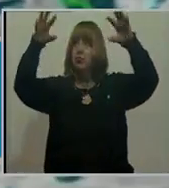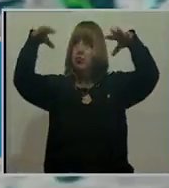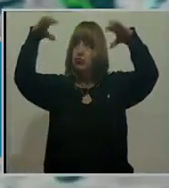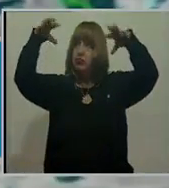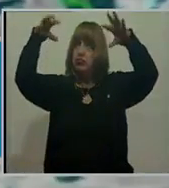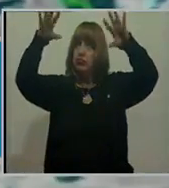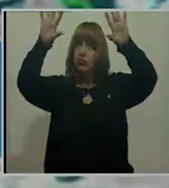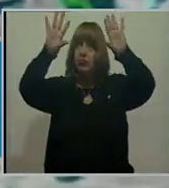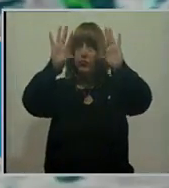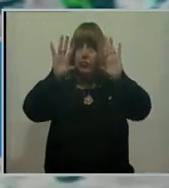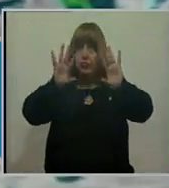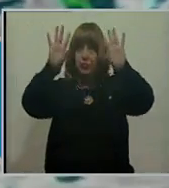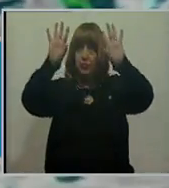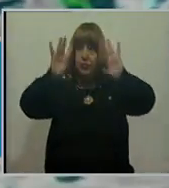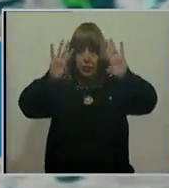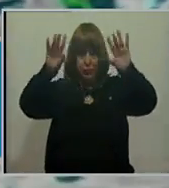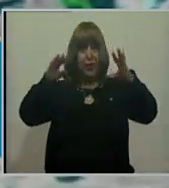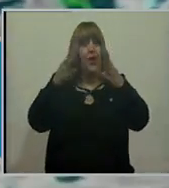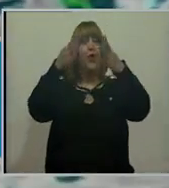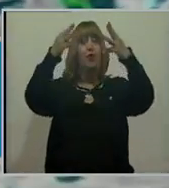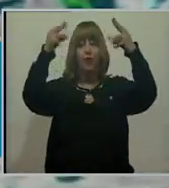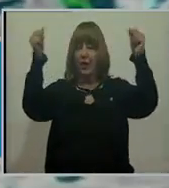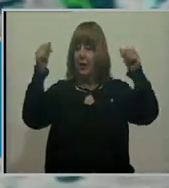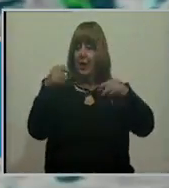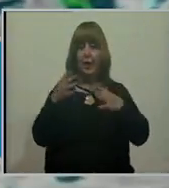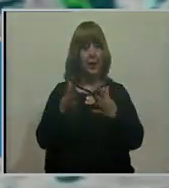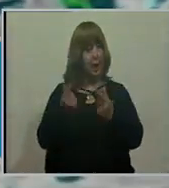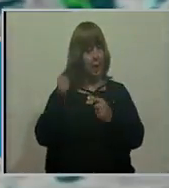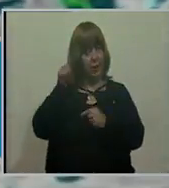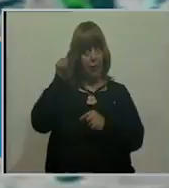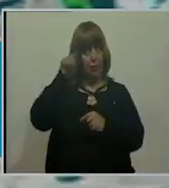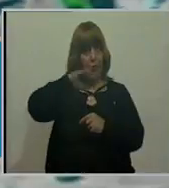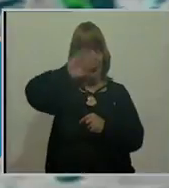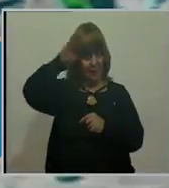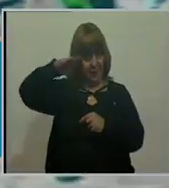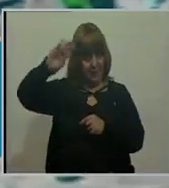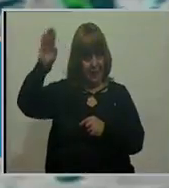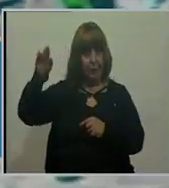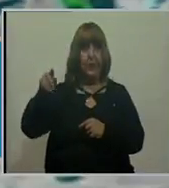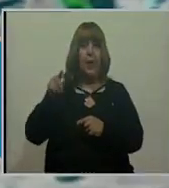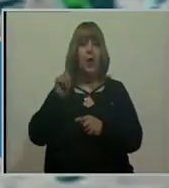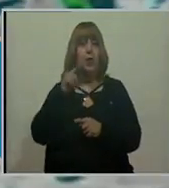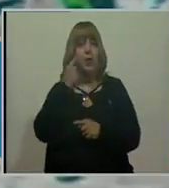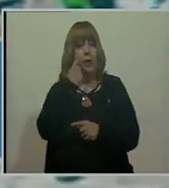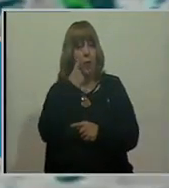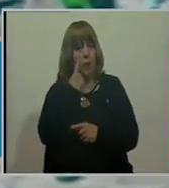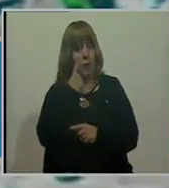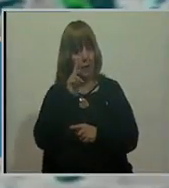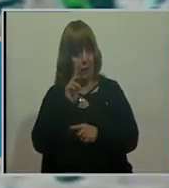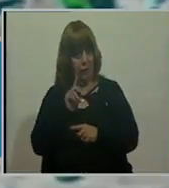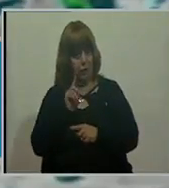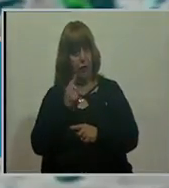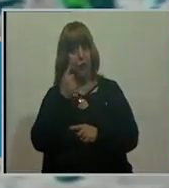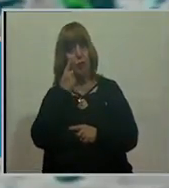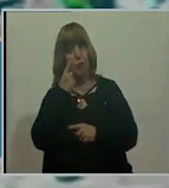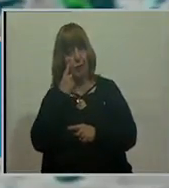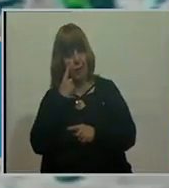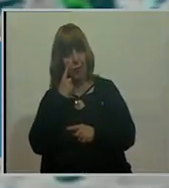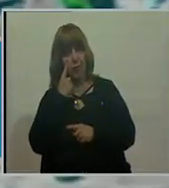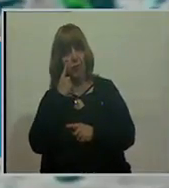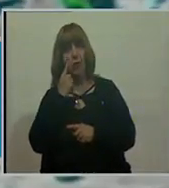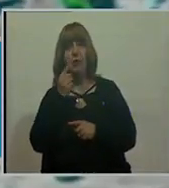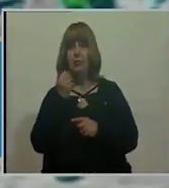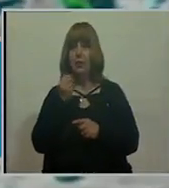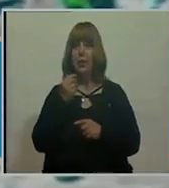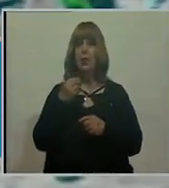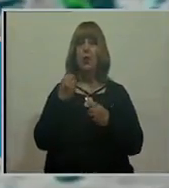cordillera de los Andes, acá en la provincia de Mendoza. Lo que hay que vigilar, Ornelita, Ricardo, muchachos, es